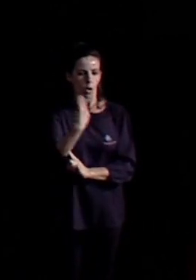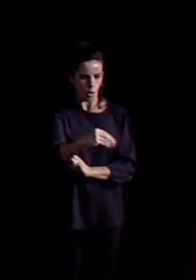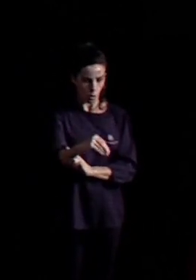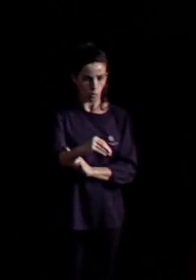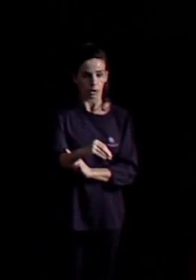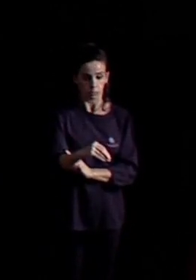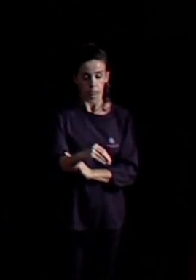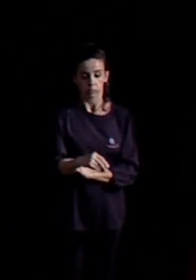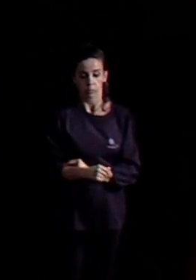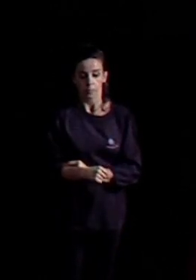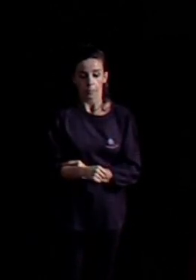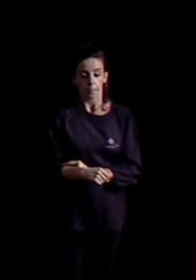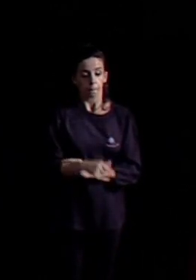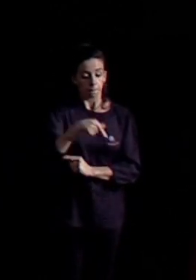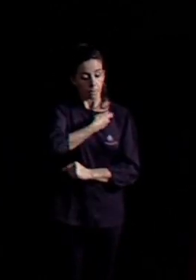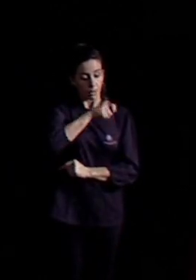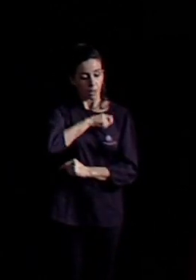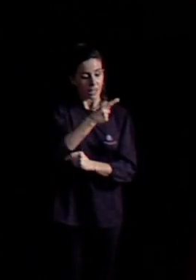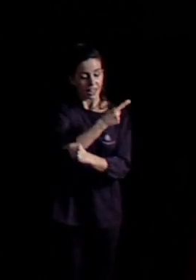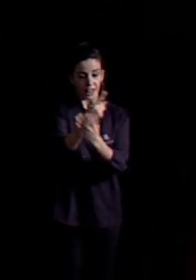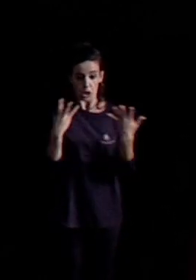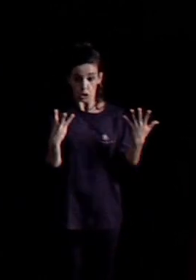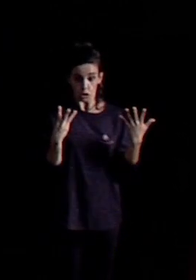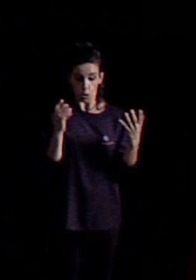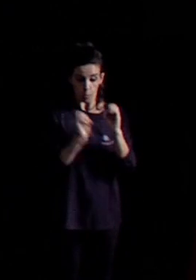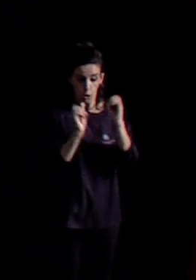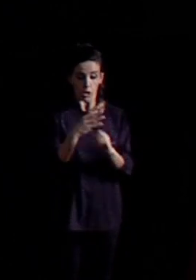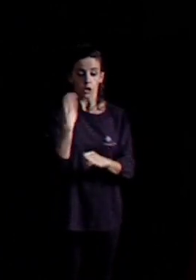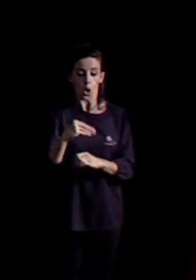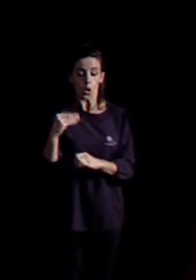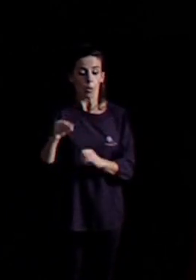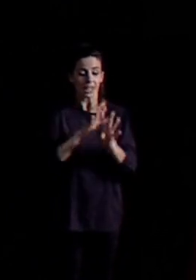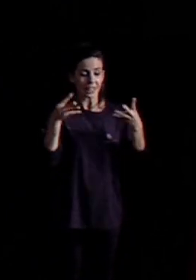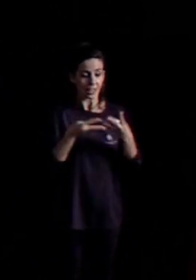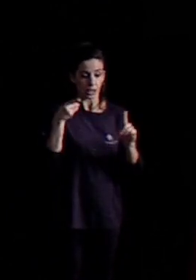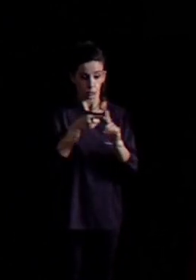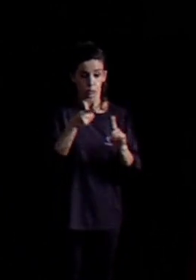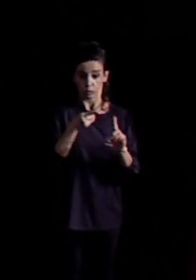En España el 18% de los jóvenes que utilizan internet, que son todos,